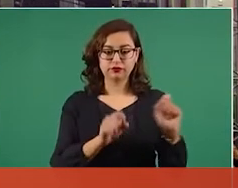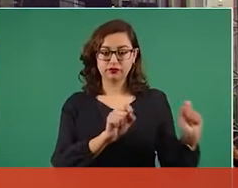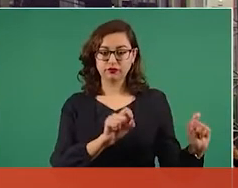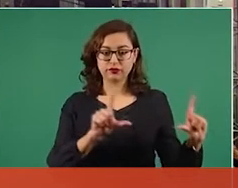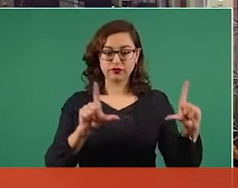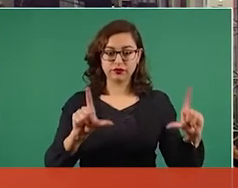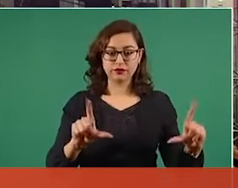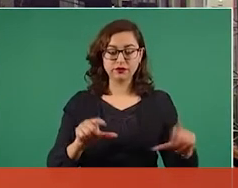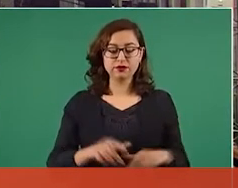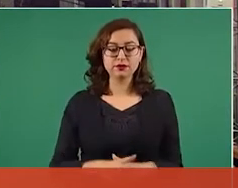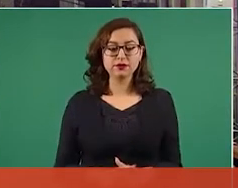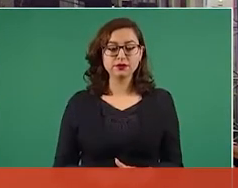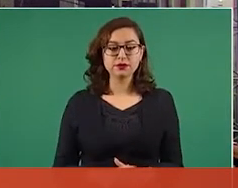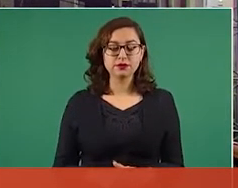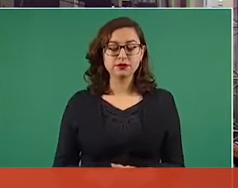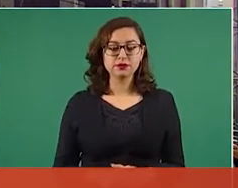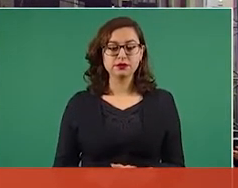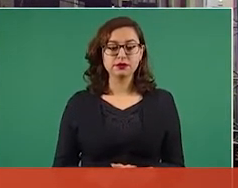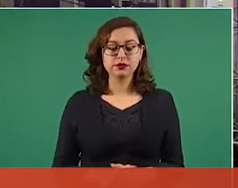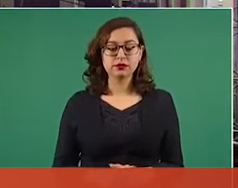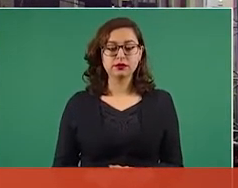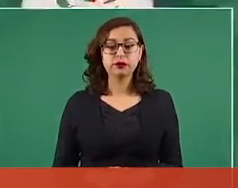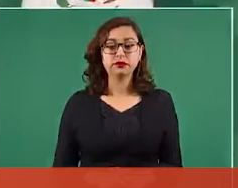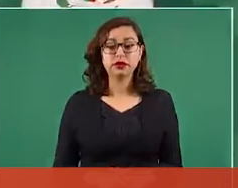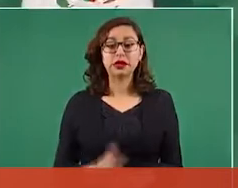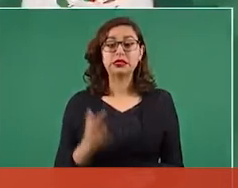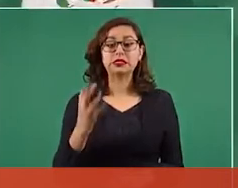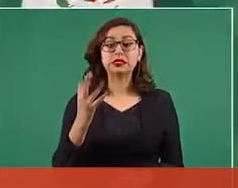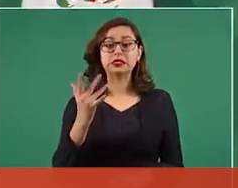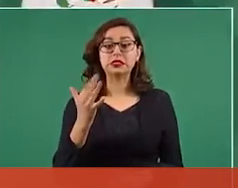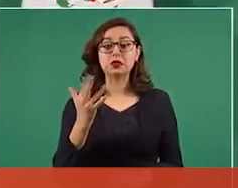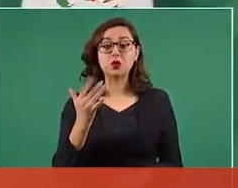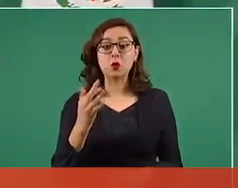con TNT. 50 personas